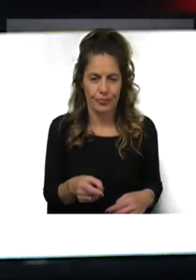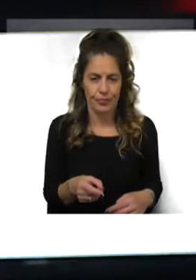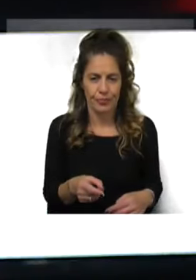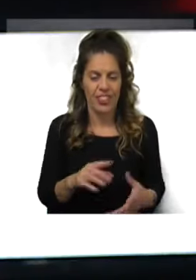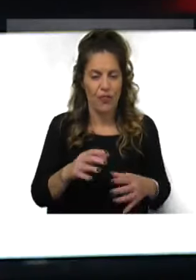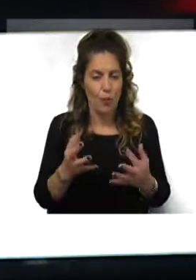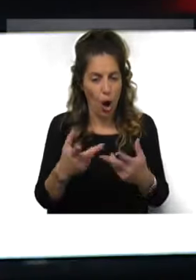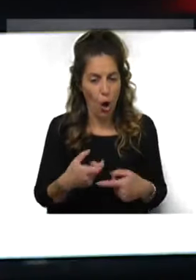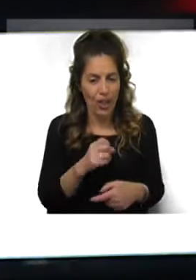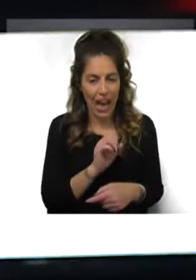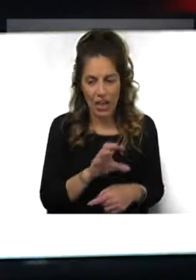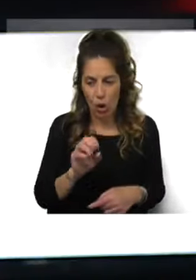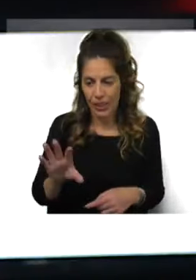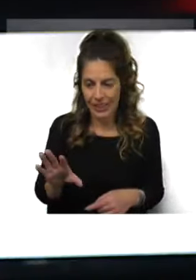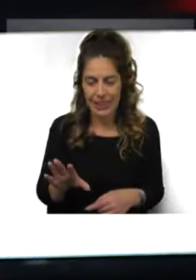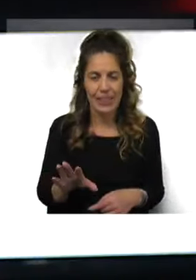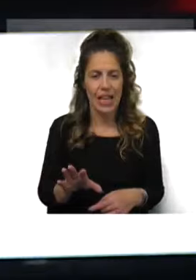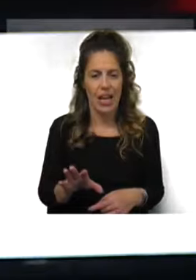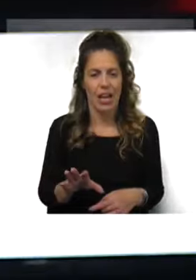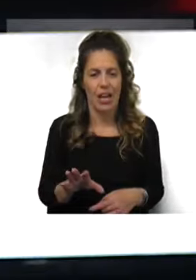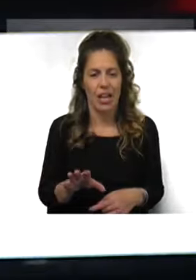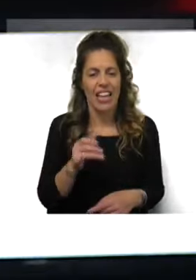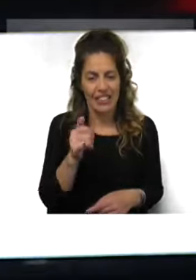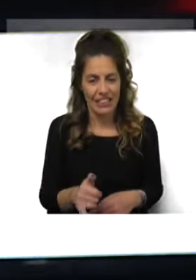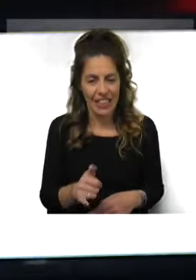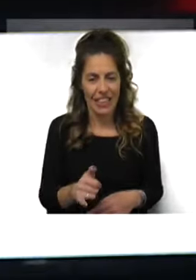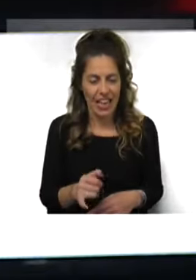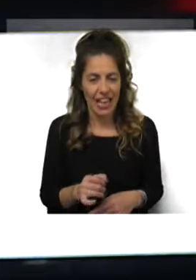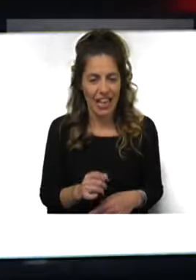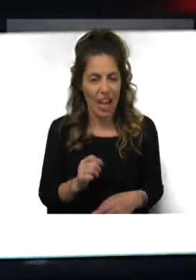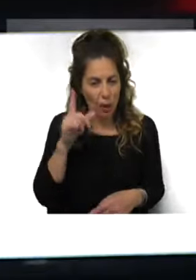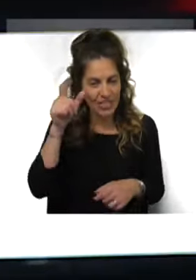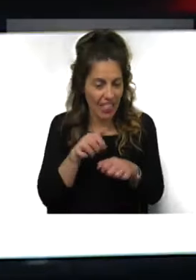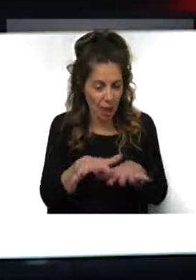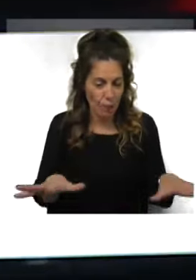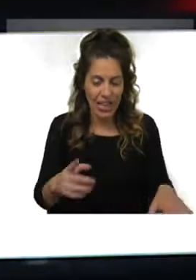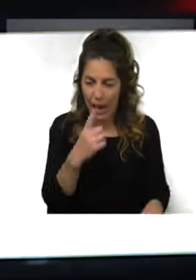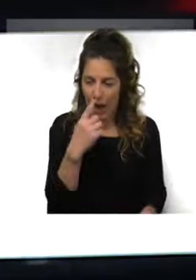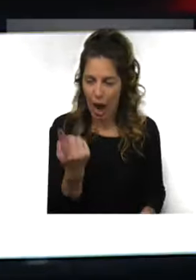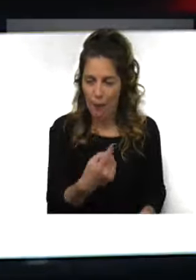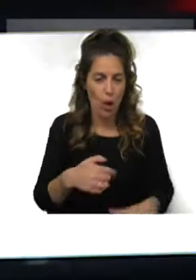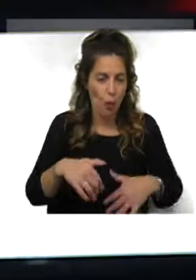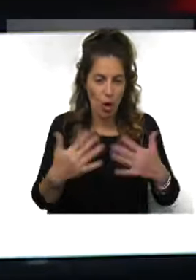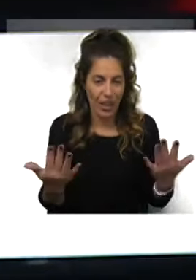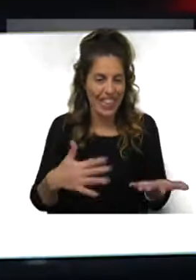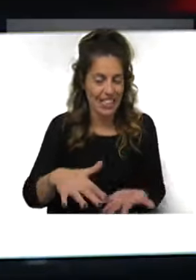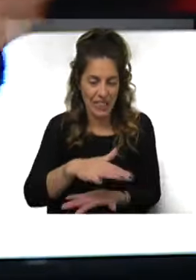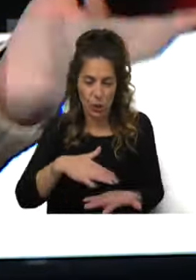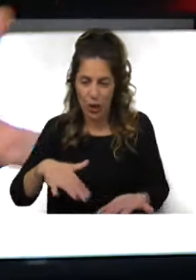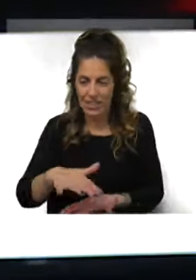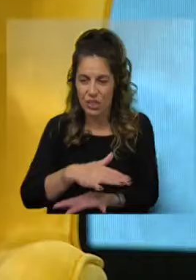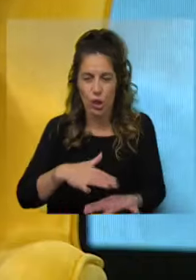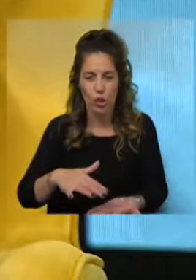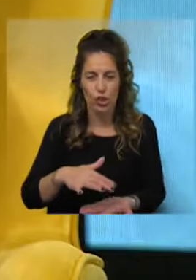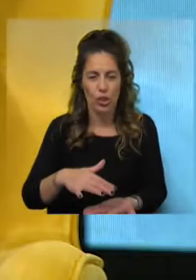logística este tienen la capacidad de despliegue rápido para cualquier tipo de situación